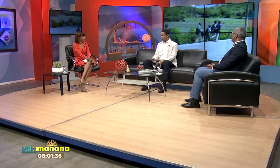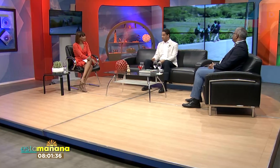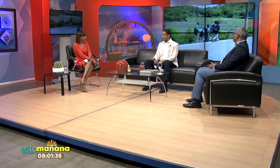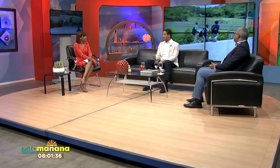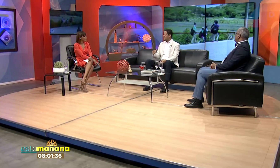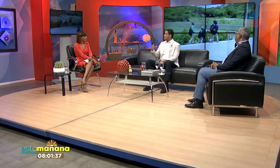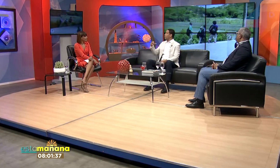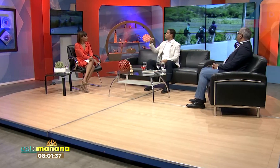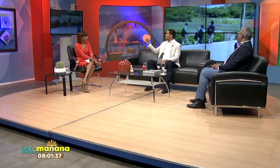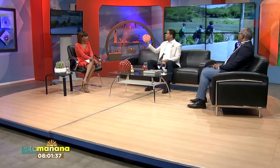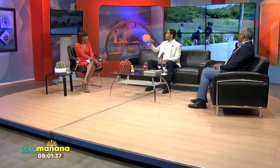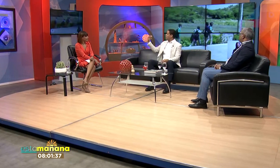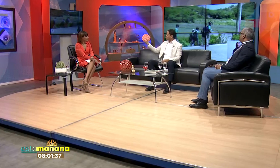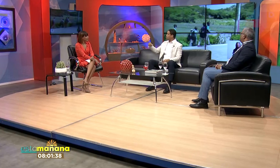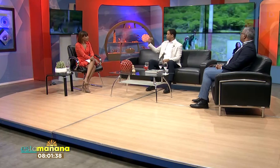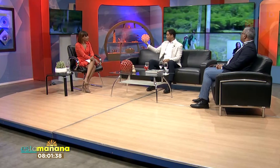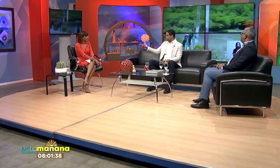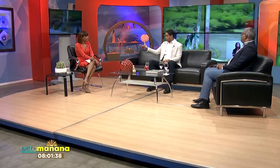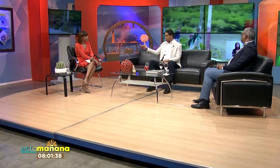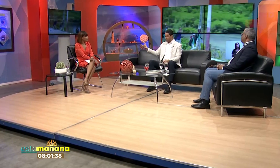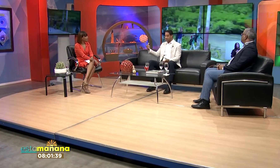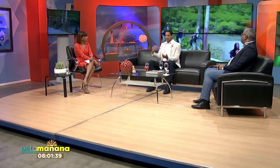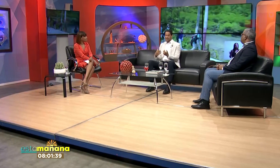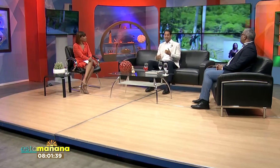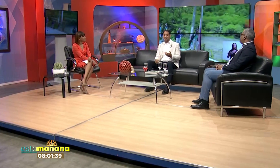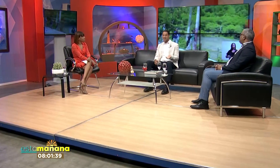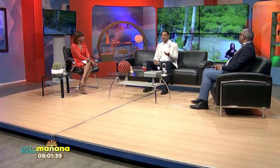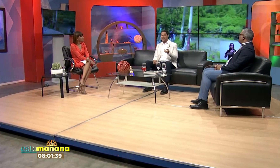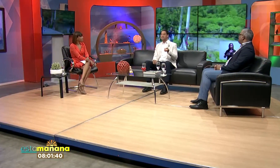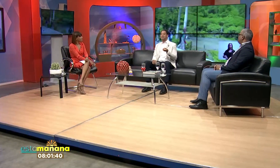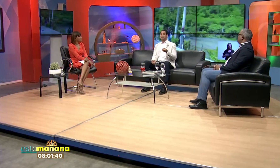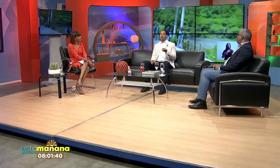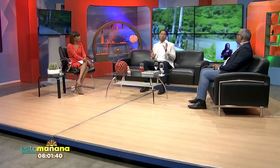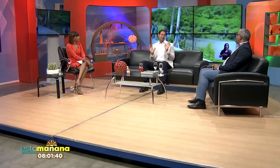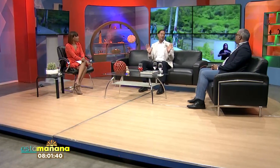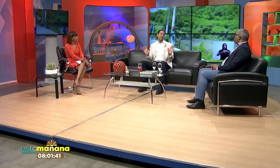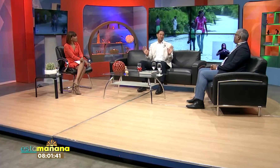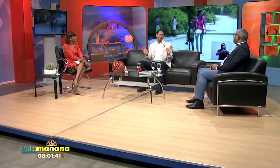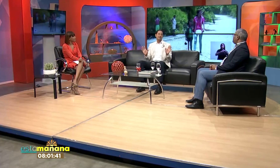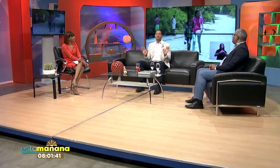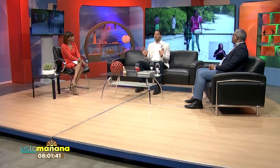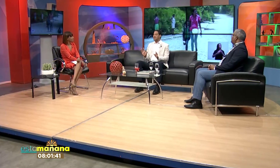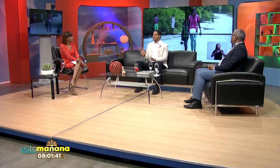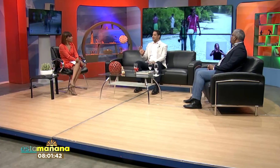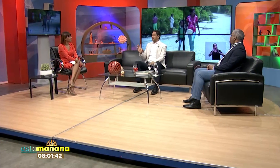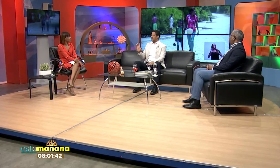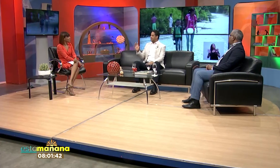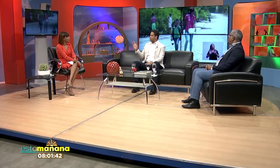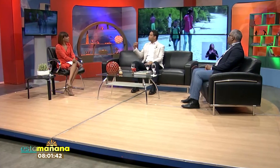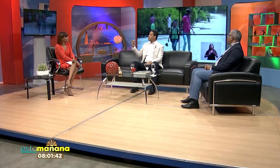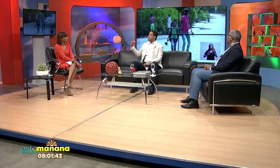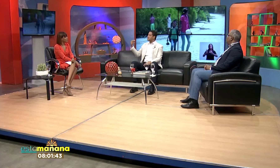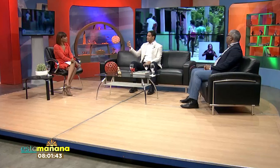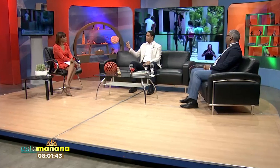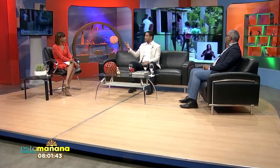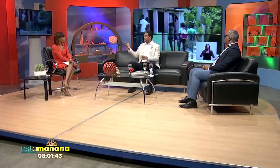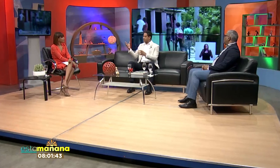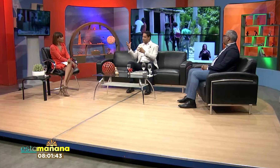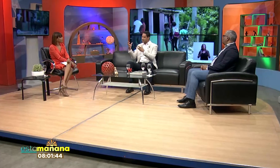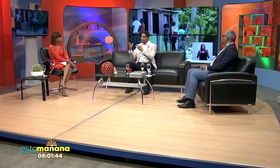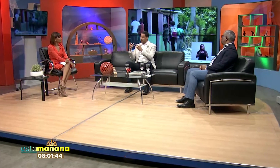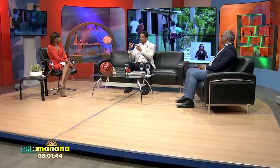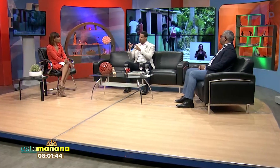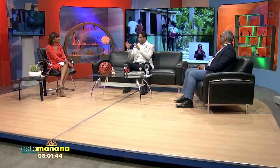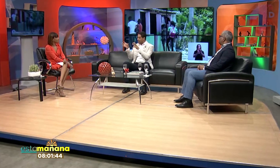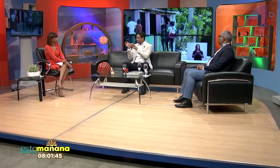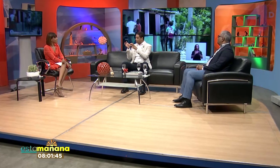Salud Pública, montando puntos de vacunación. Y decirte, humildemente, que el único ministerio que